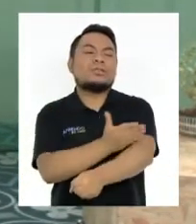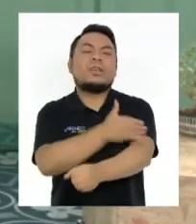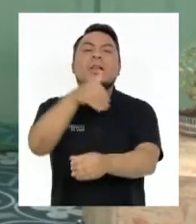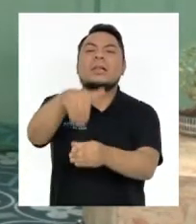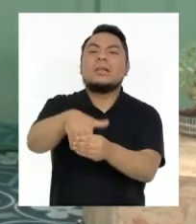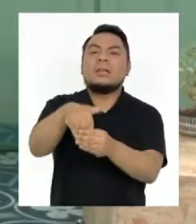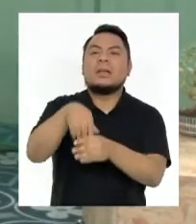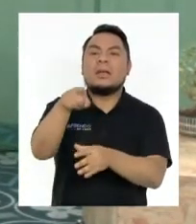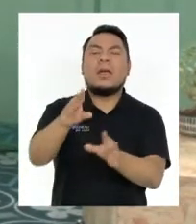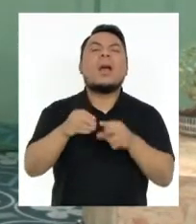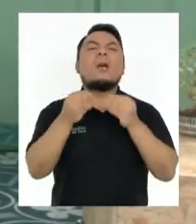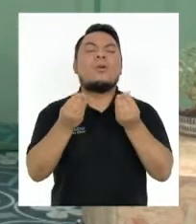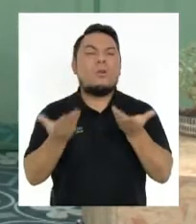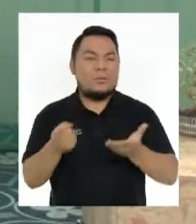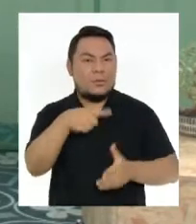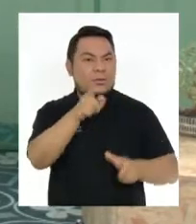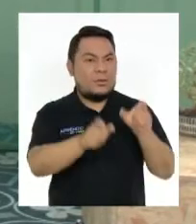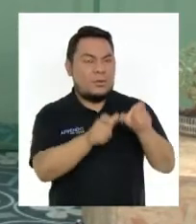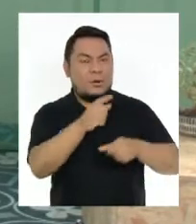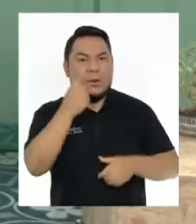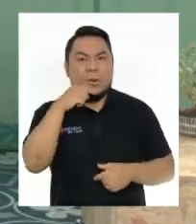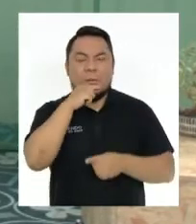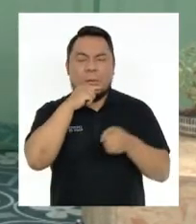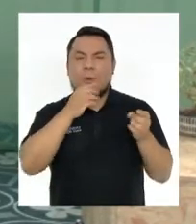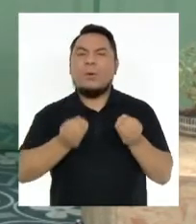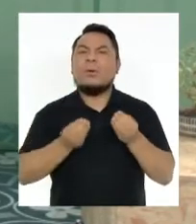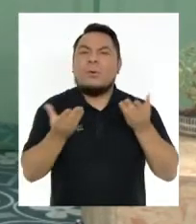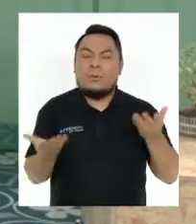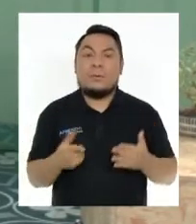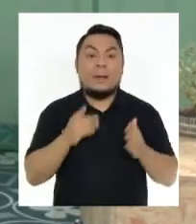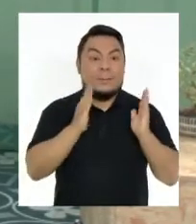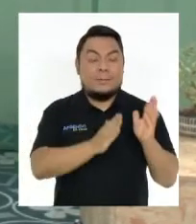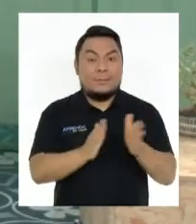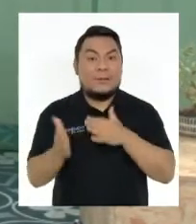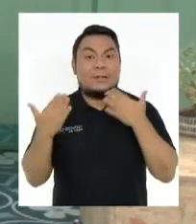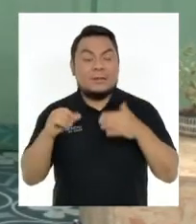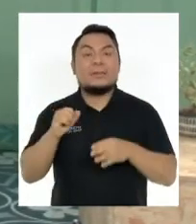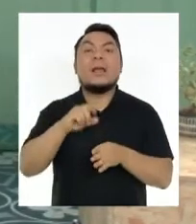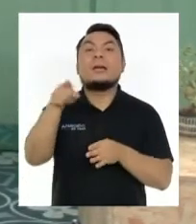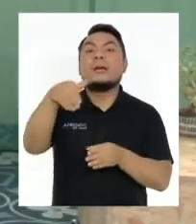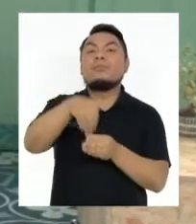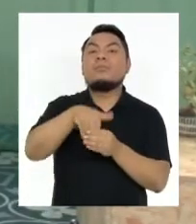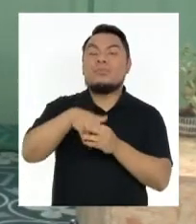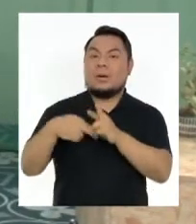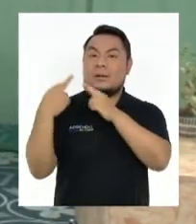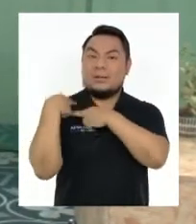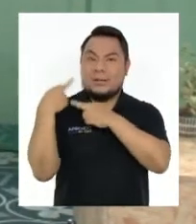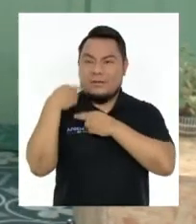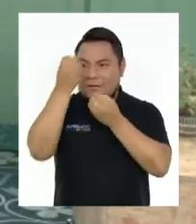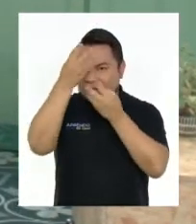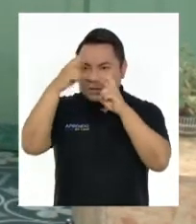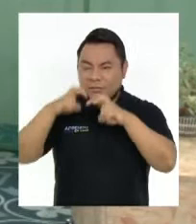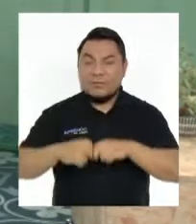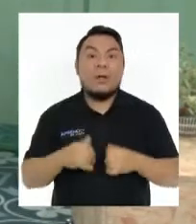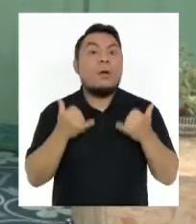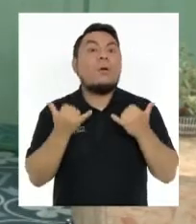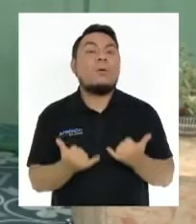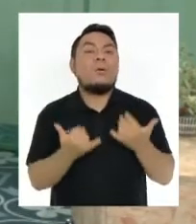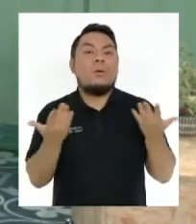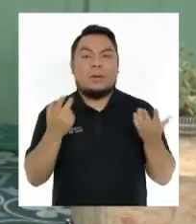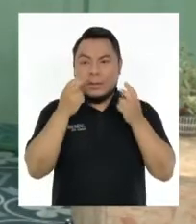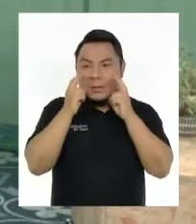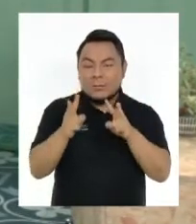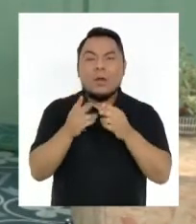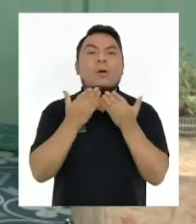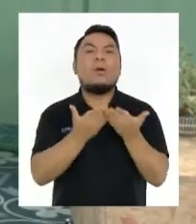y sobre cómo ser ciudadanas y ciudadanos, preparados para ejercer un voto responsable e informado. Y el día de hoy miraremos